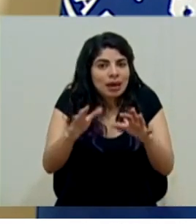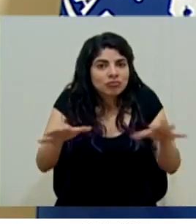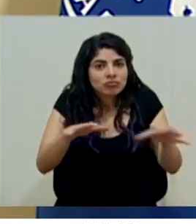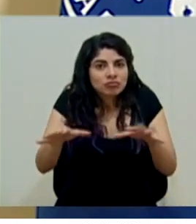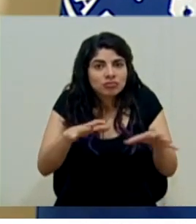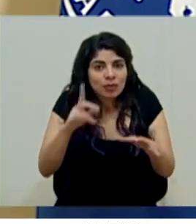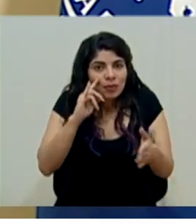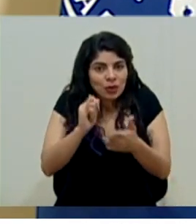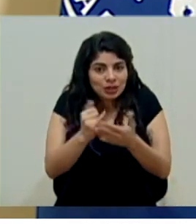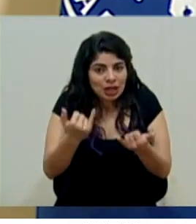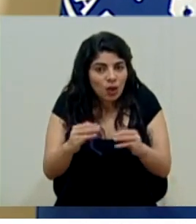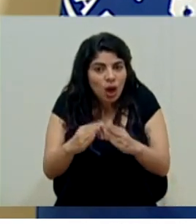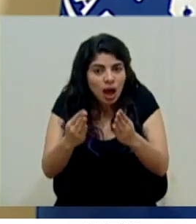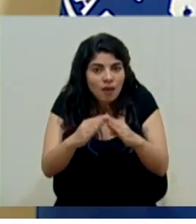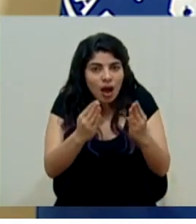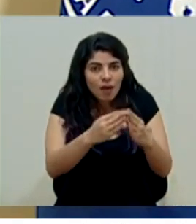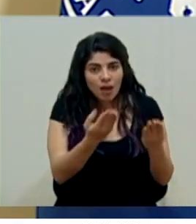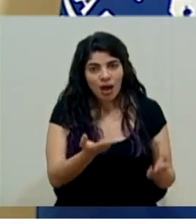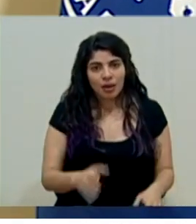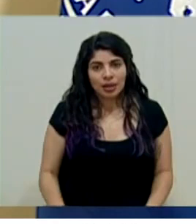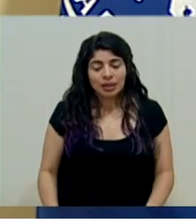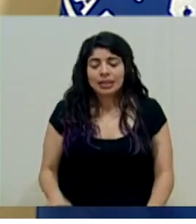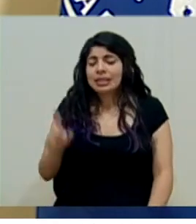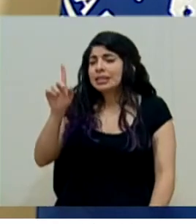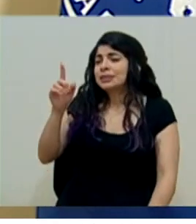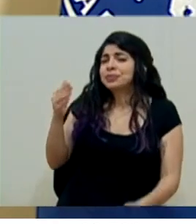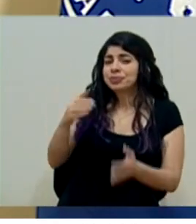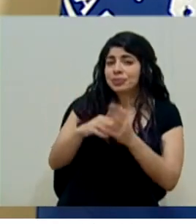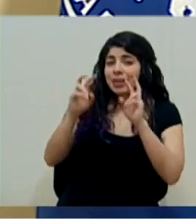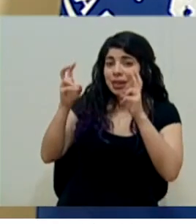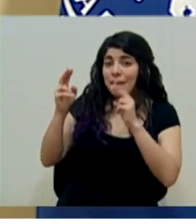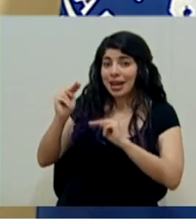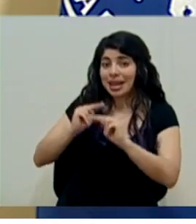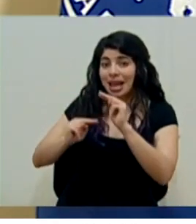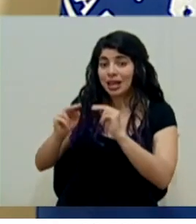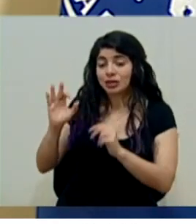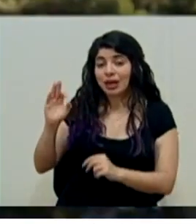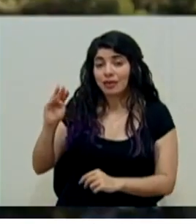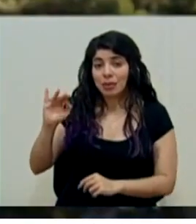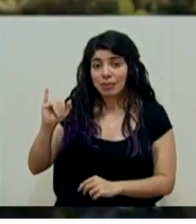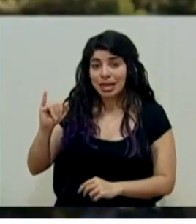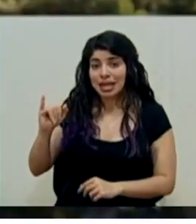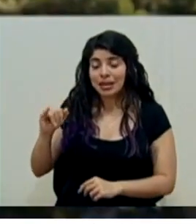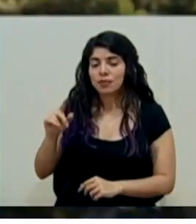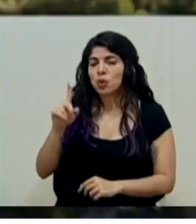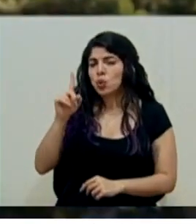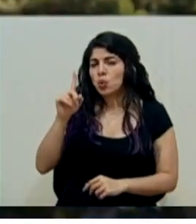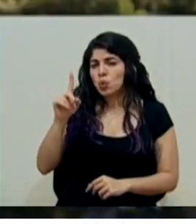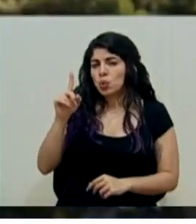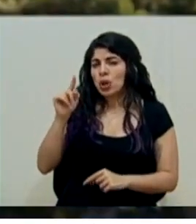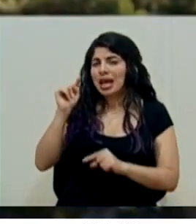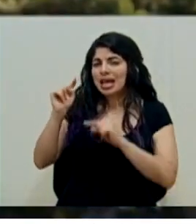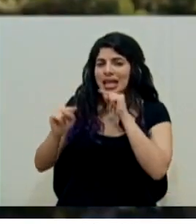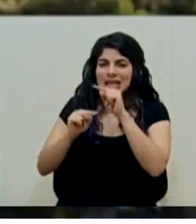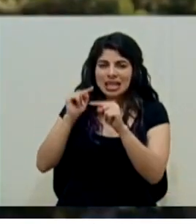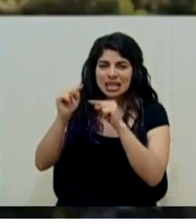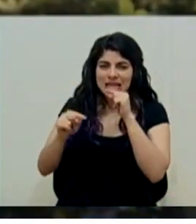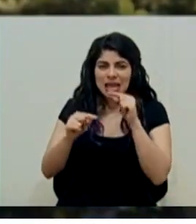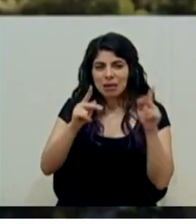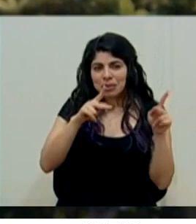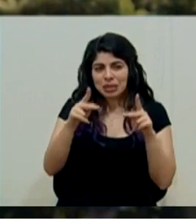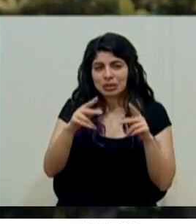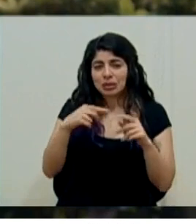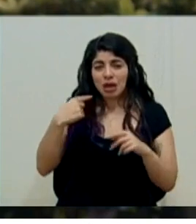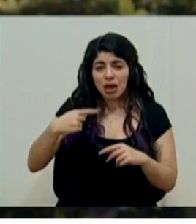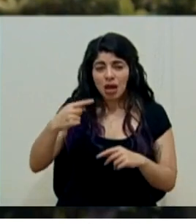estamos abriéndola. Y retomando el tema de las negociaciones con el FMI, una de las principales críticas que se